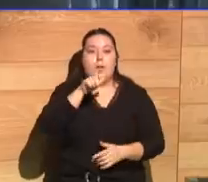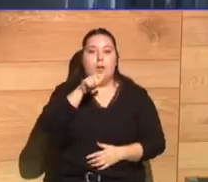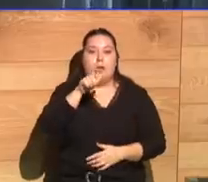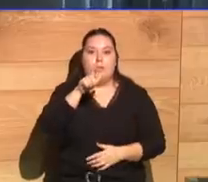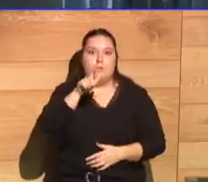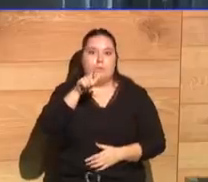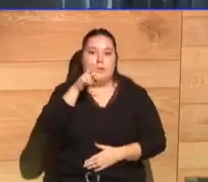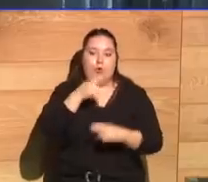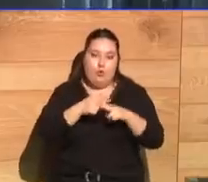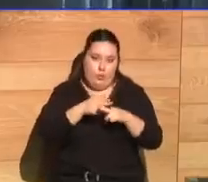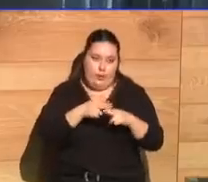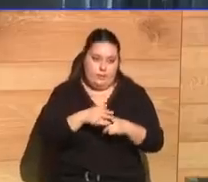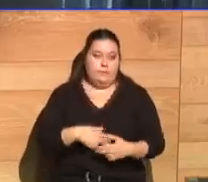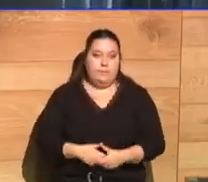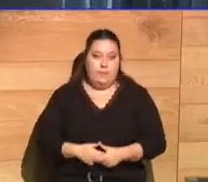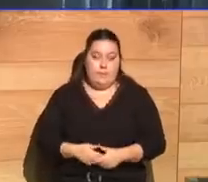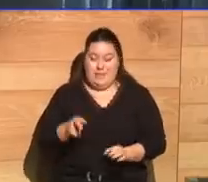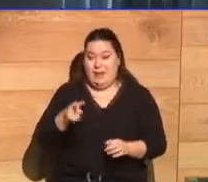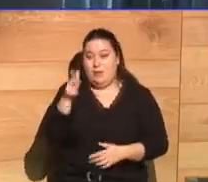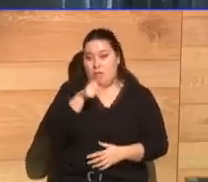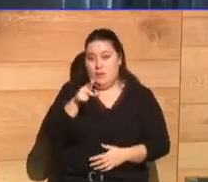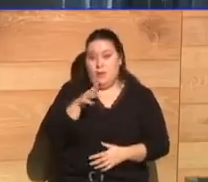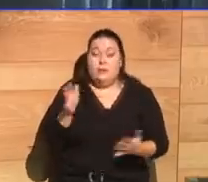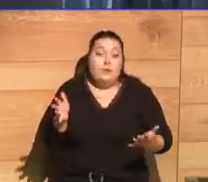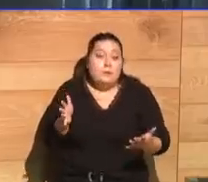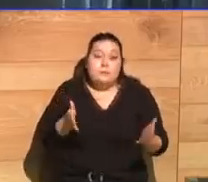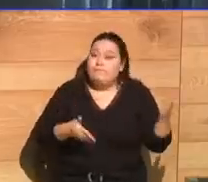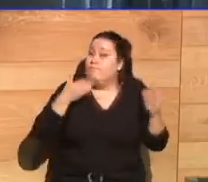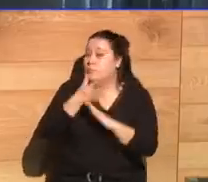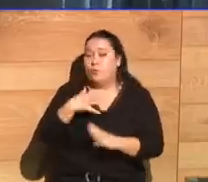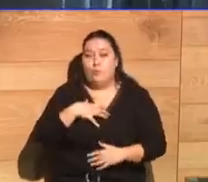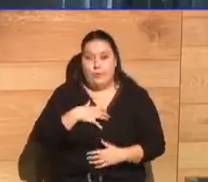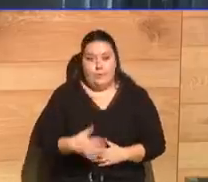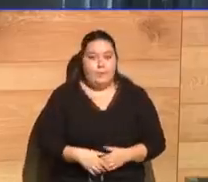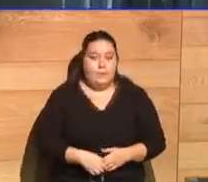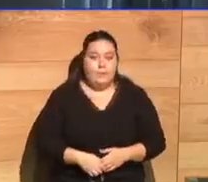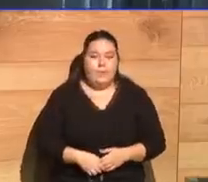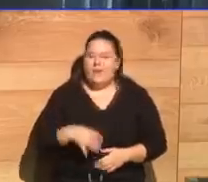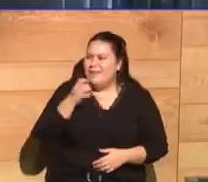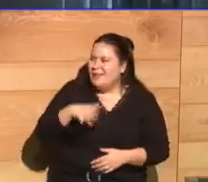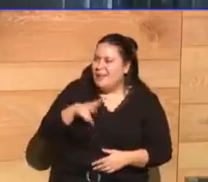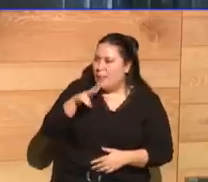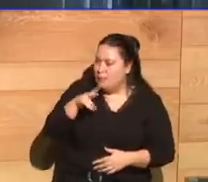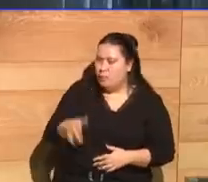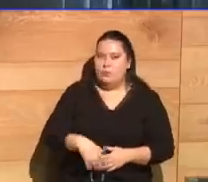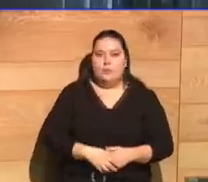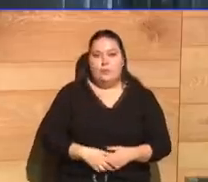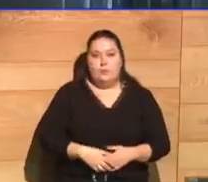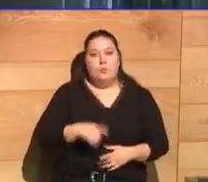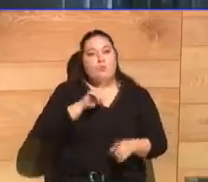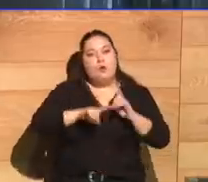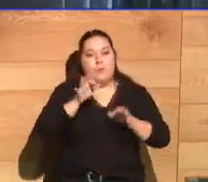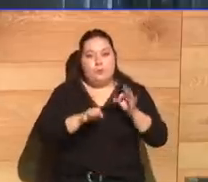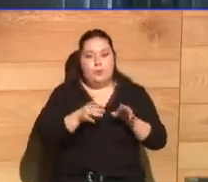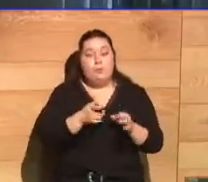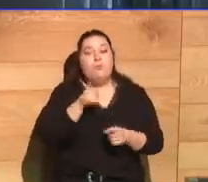a filmar, y no puede ir a Roma. ¿Quién? Guy Hamilton. ¿Vale? Tiene un problema con la justicia en Roma. Es un problema